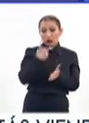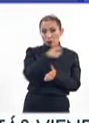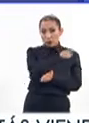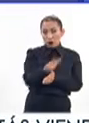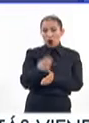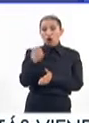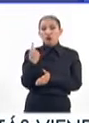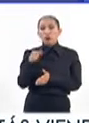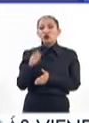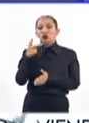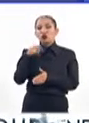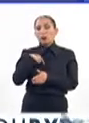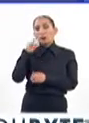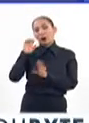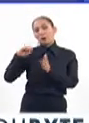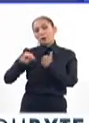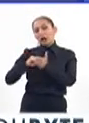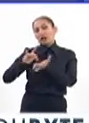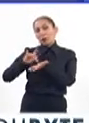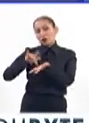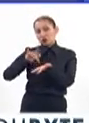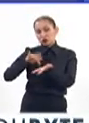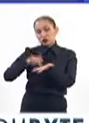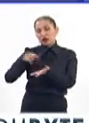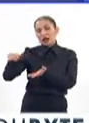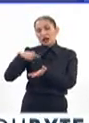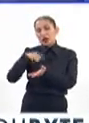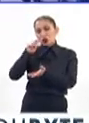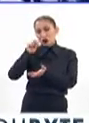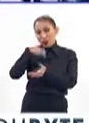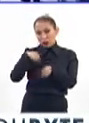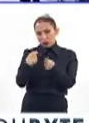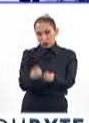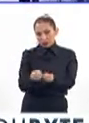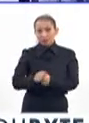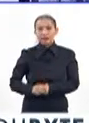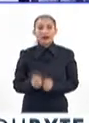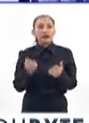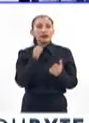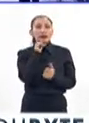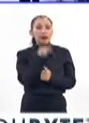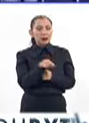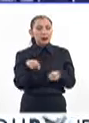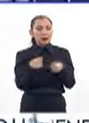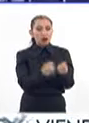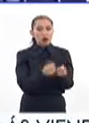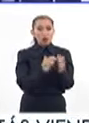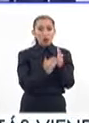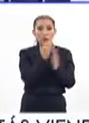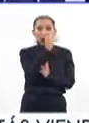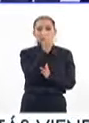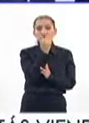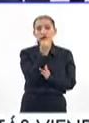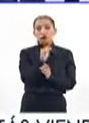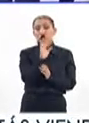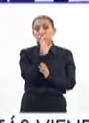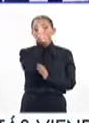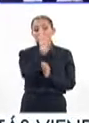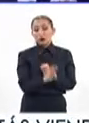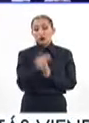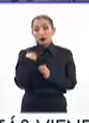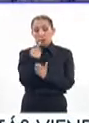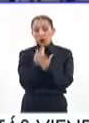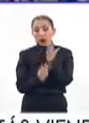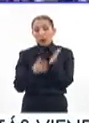y 1.8% en prestaciones económicas que le ofreció la máxima casa de estudios. De igual forma, se otorgó un incremento de 9.5%